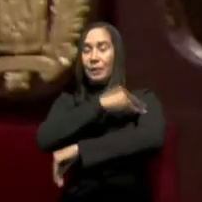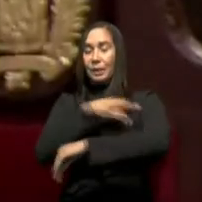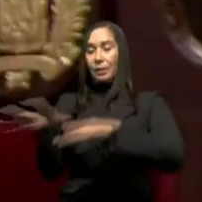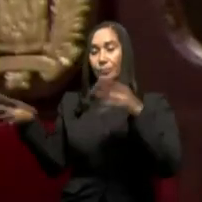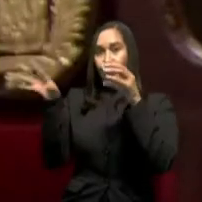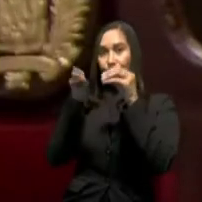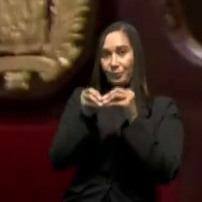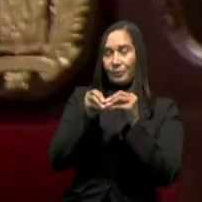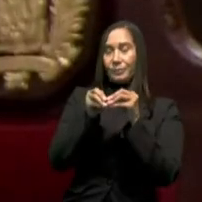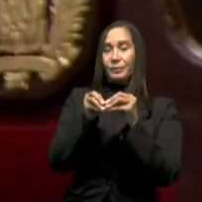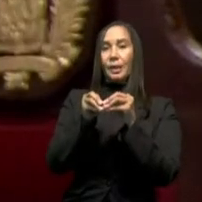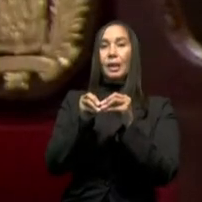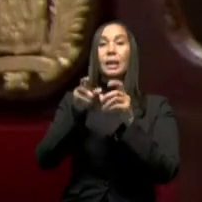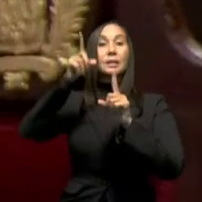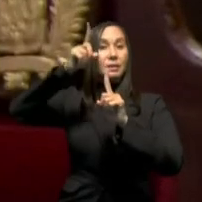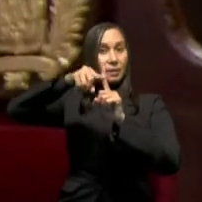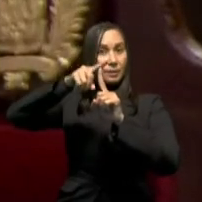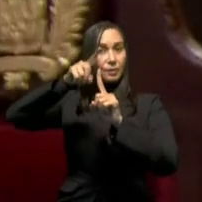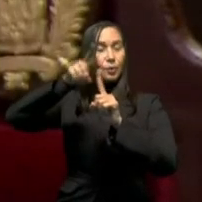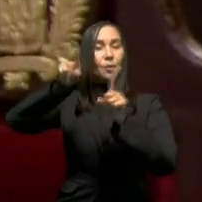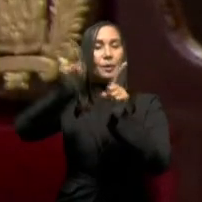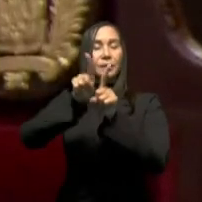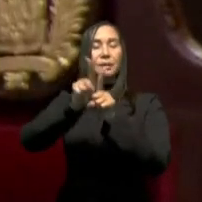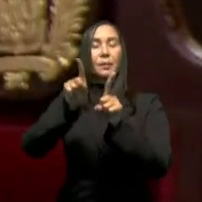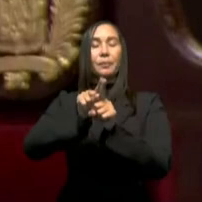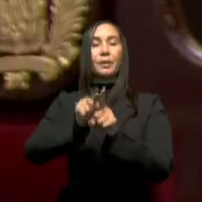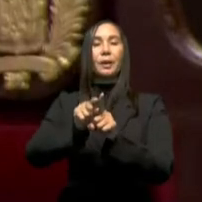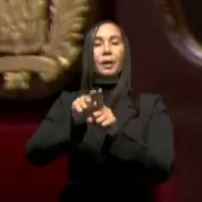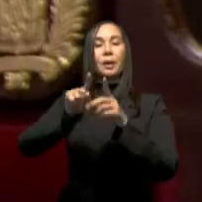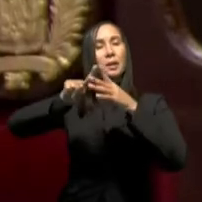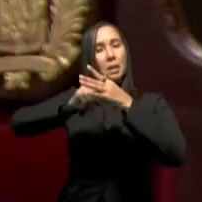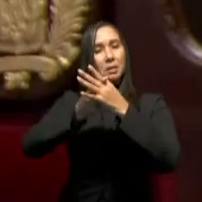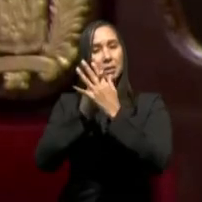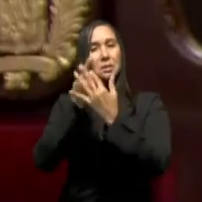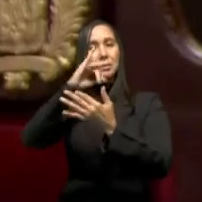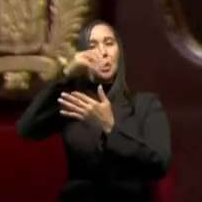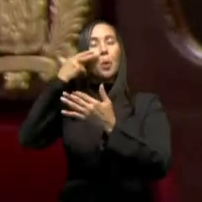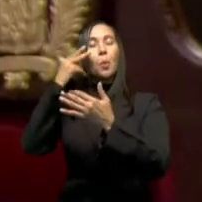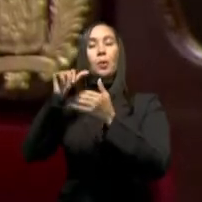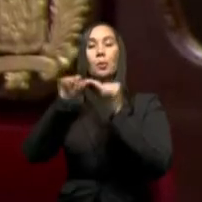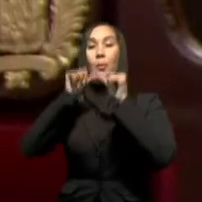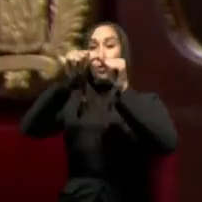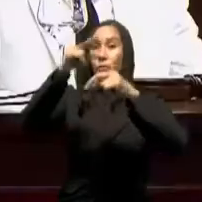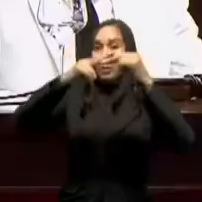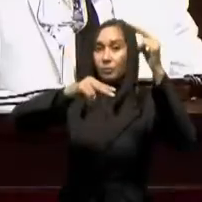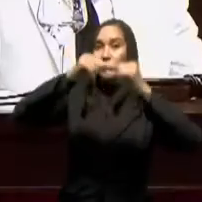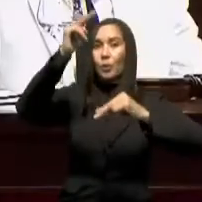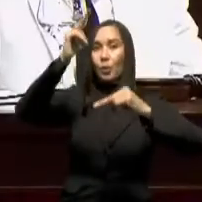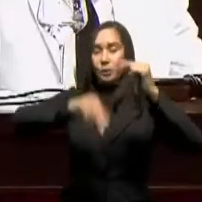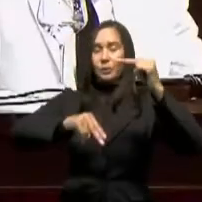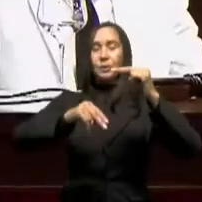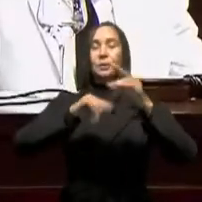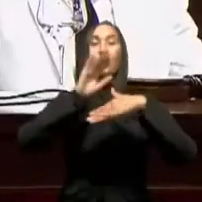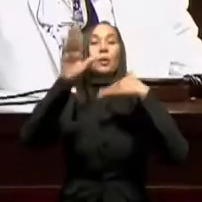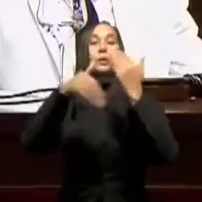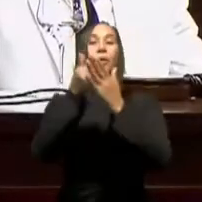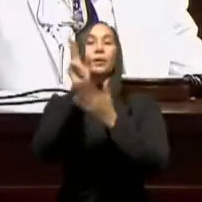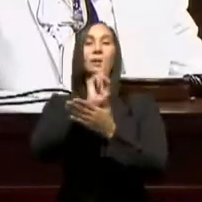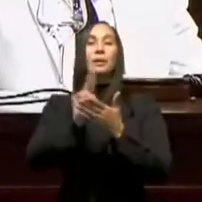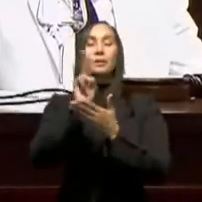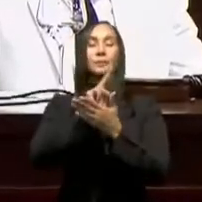hospital traumatológico de San Cristóbal cuyos trabajos quedaron iniciados en julio pasado con todas estas